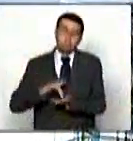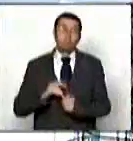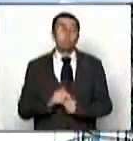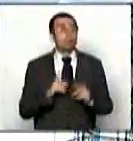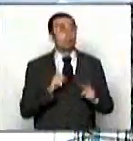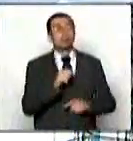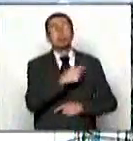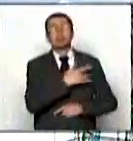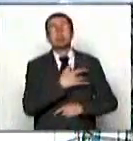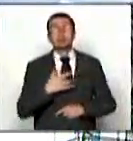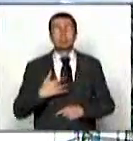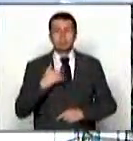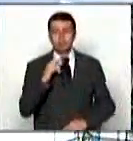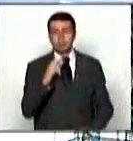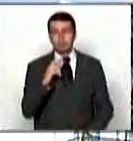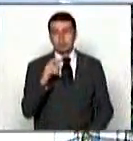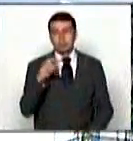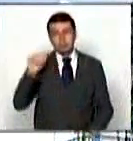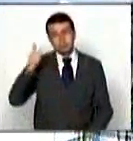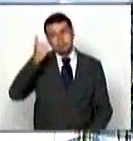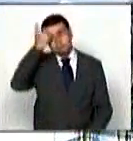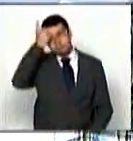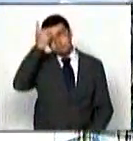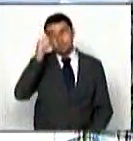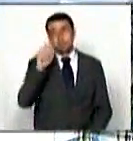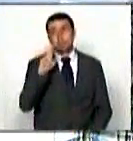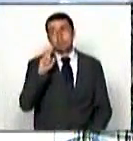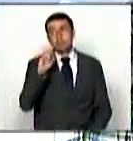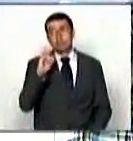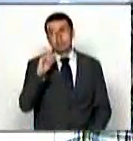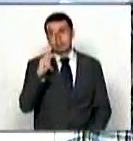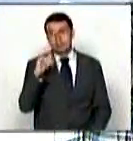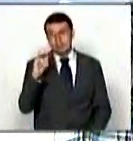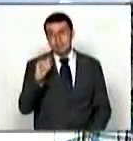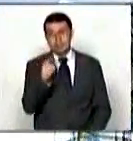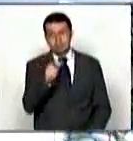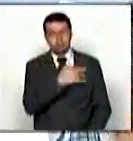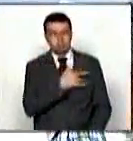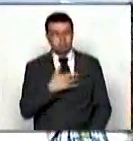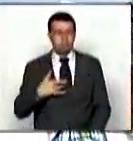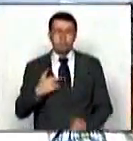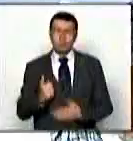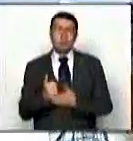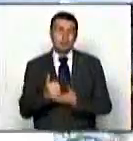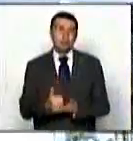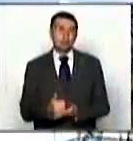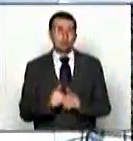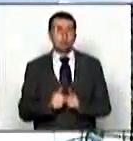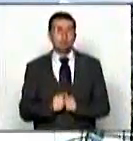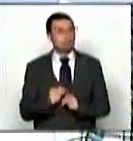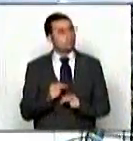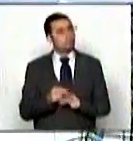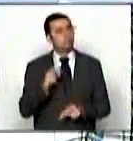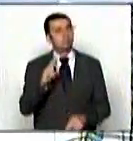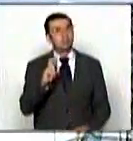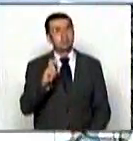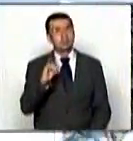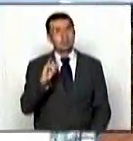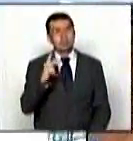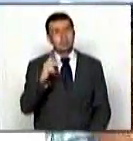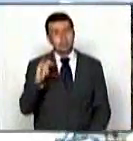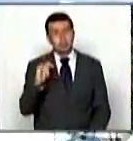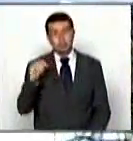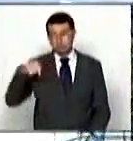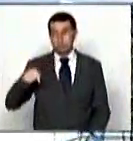una terapeuta Reiki, Master Reiki terapeuta, para hacer sanación Reiki. El Reiki, esta semana